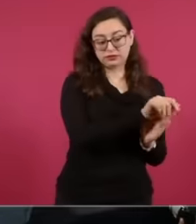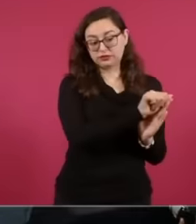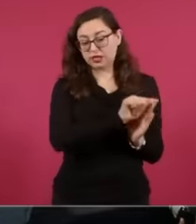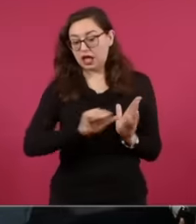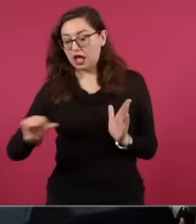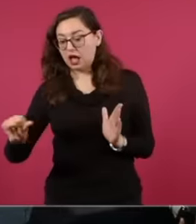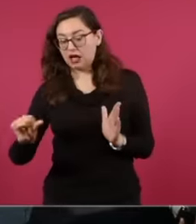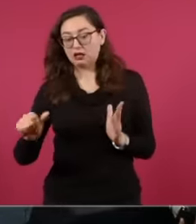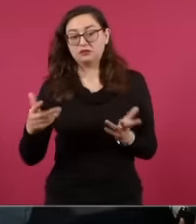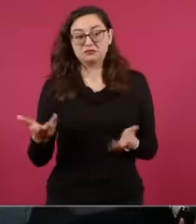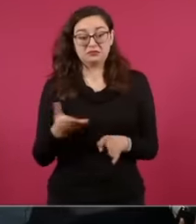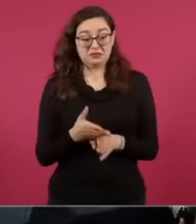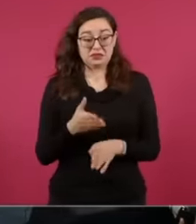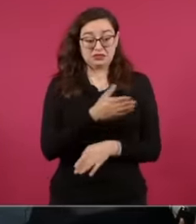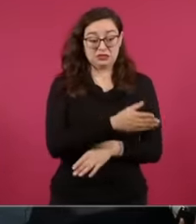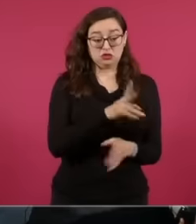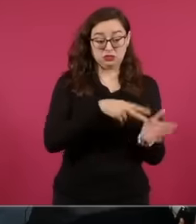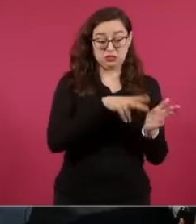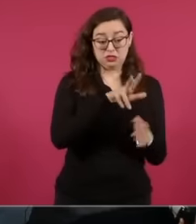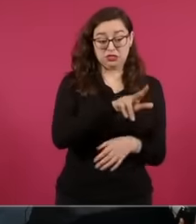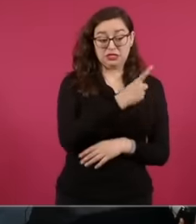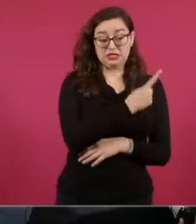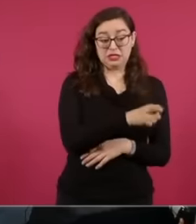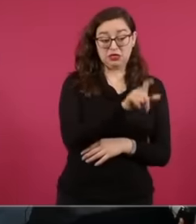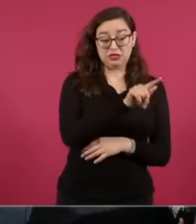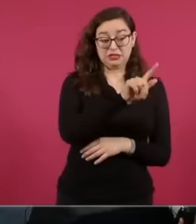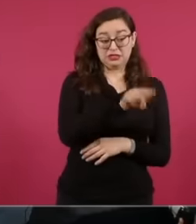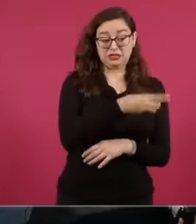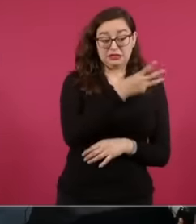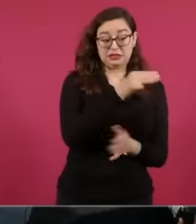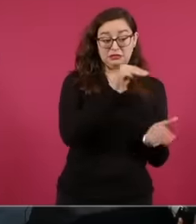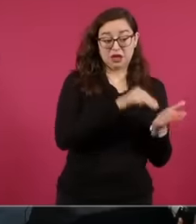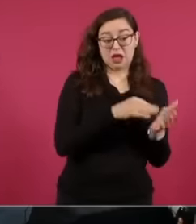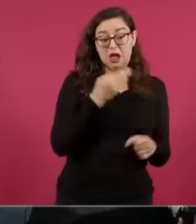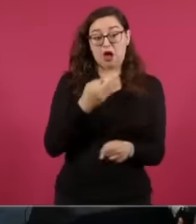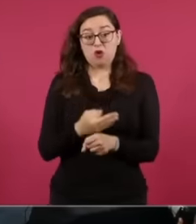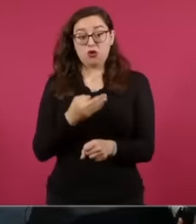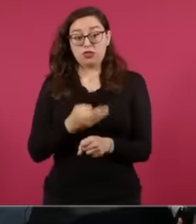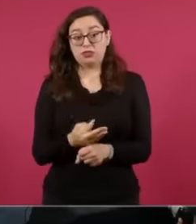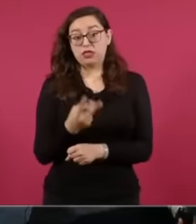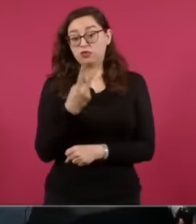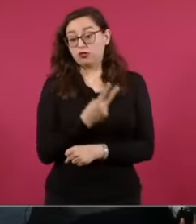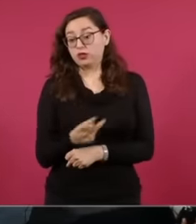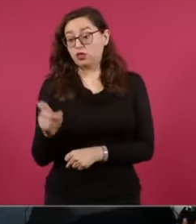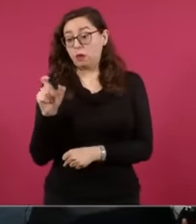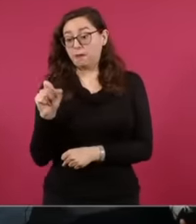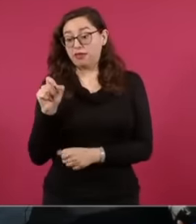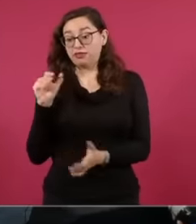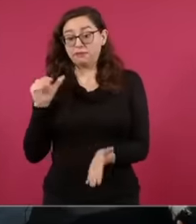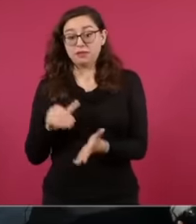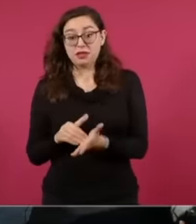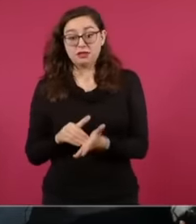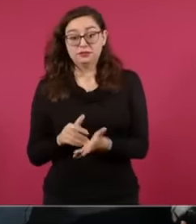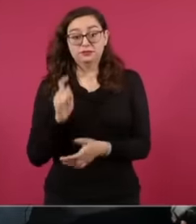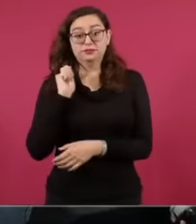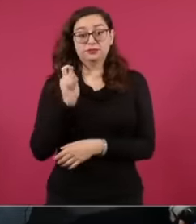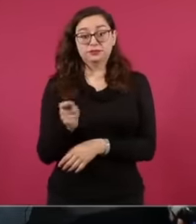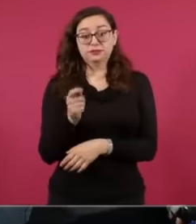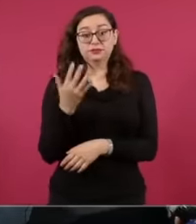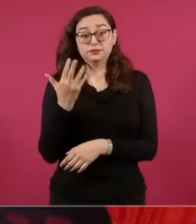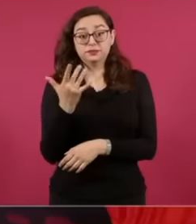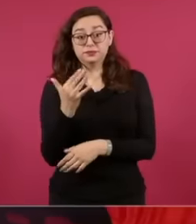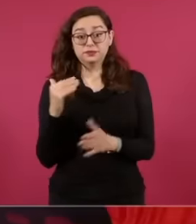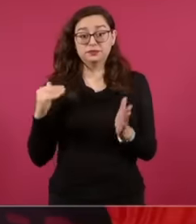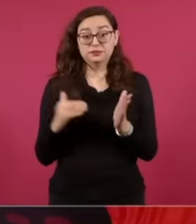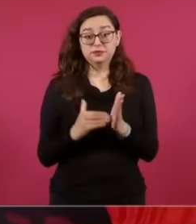En 173 mil. Y las tenemos en 221 mil, 50 mil millones